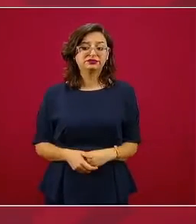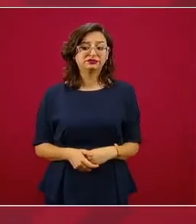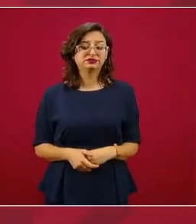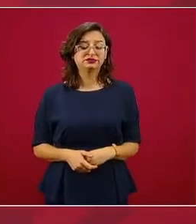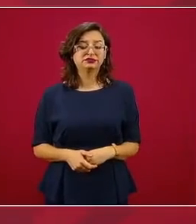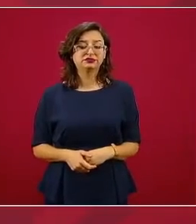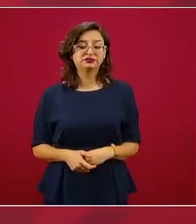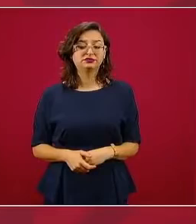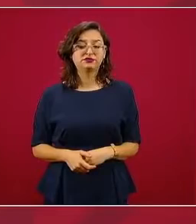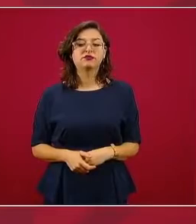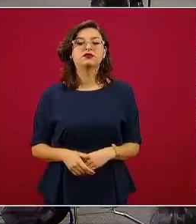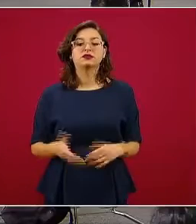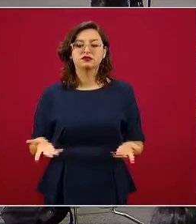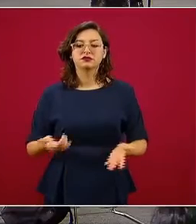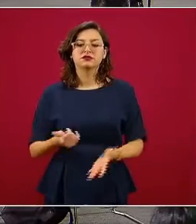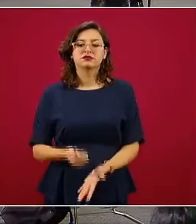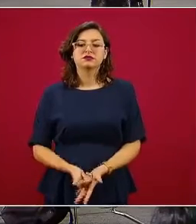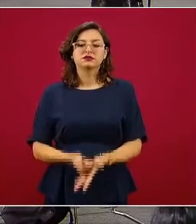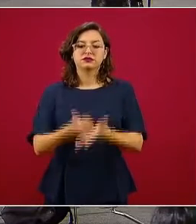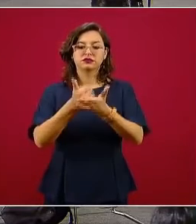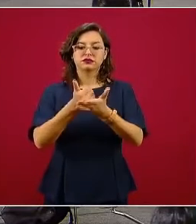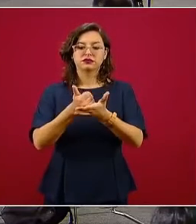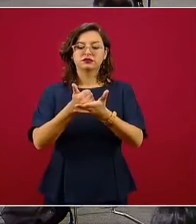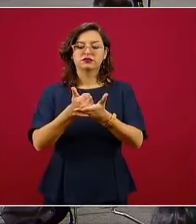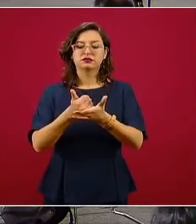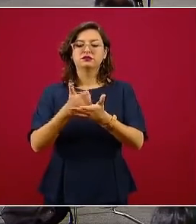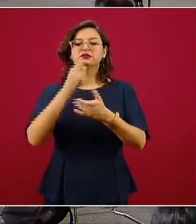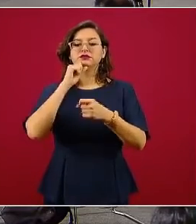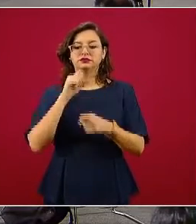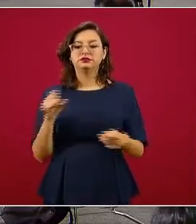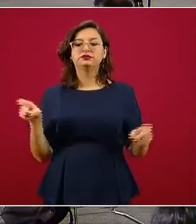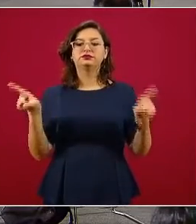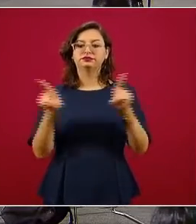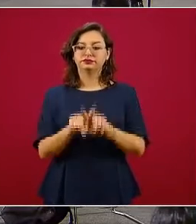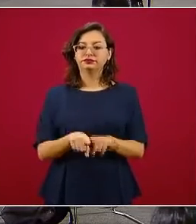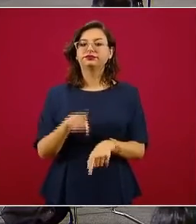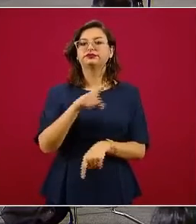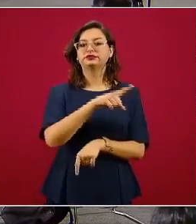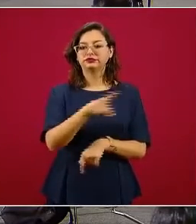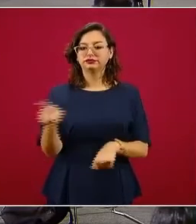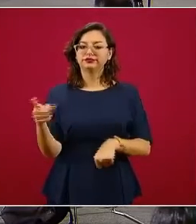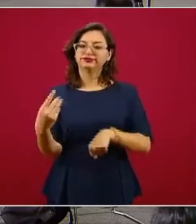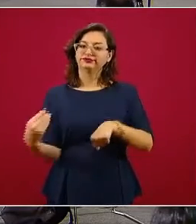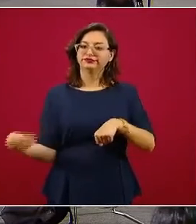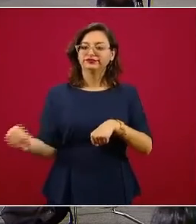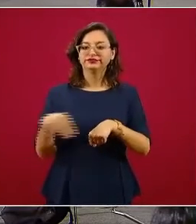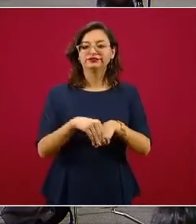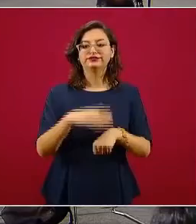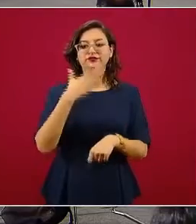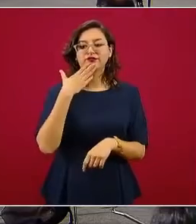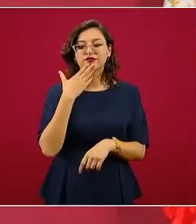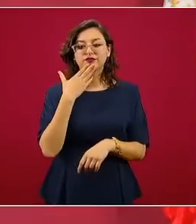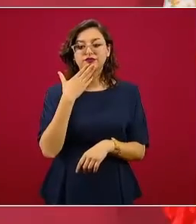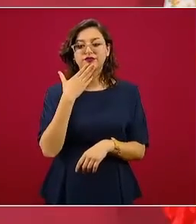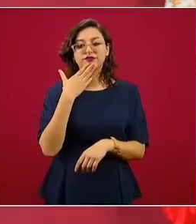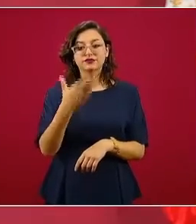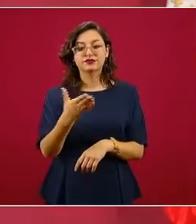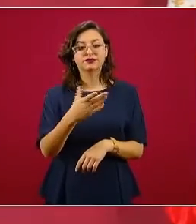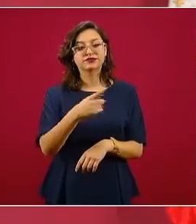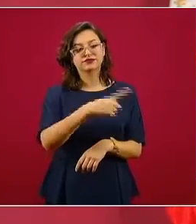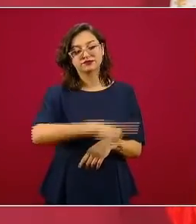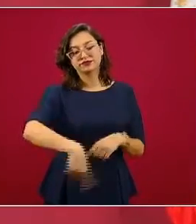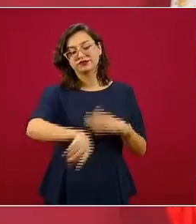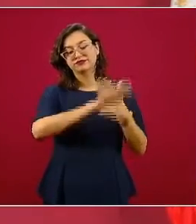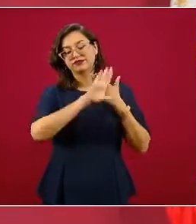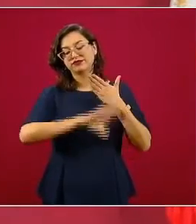Entonces, que nos ayuden y también que se porten bien nuestros